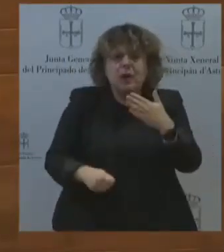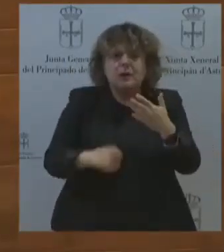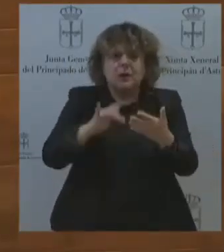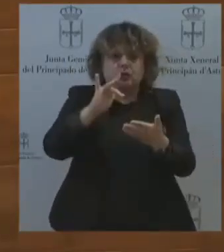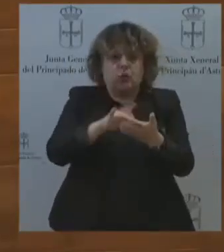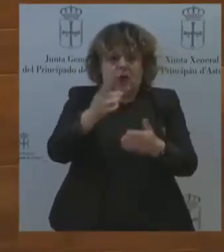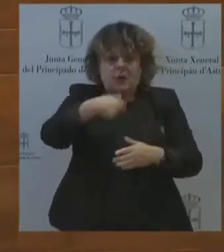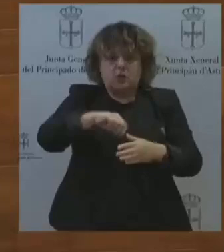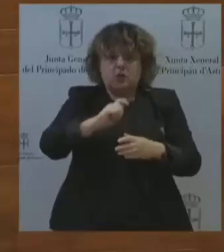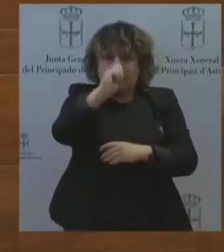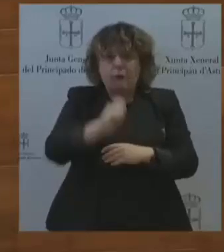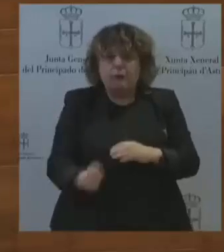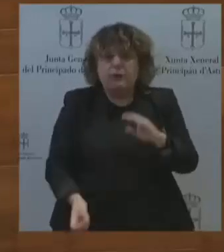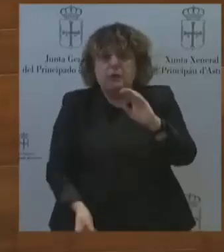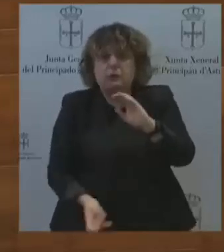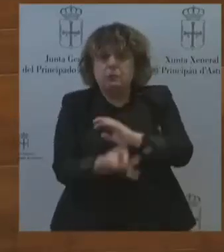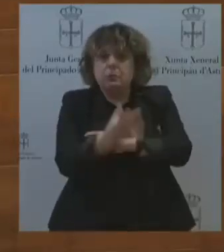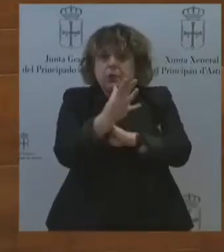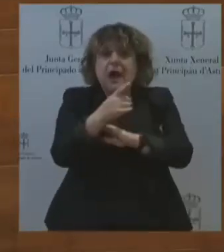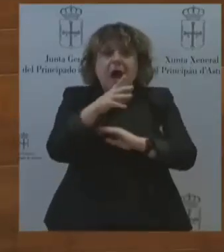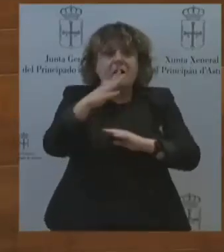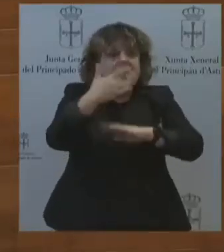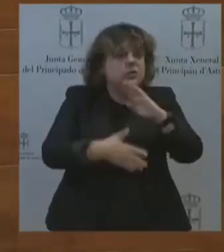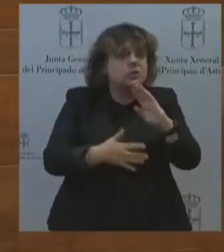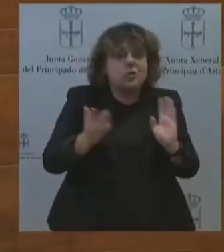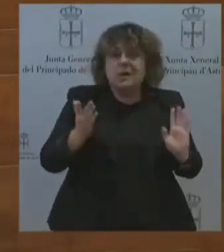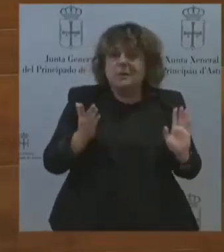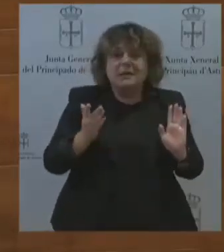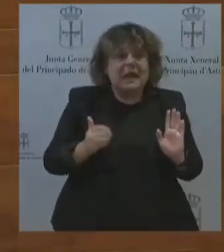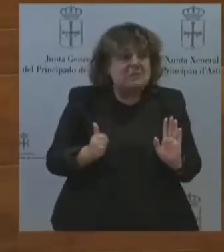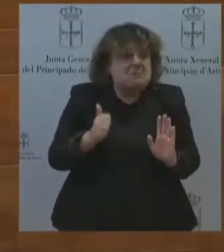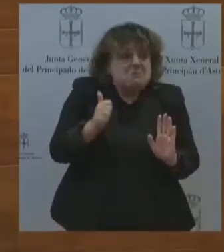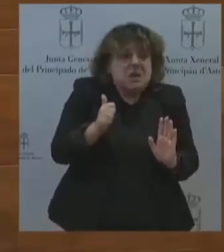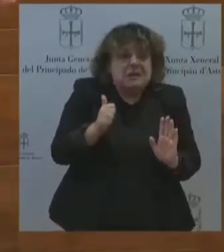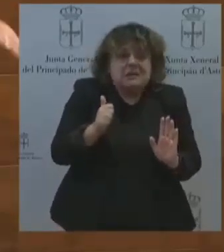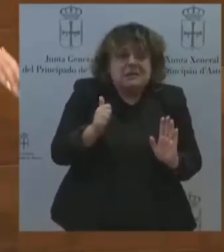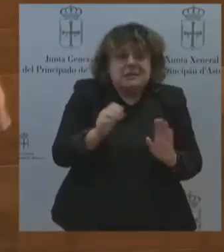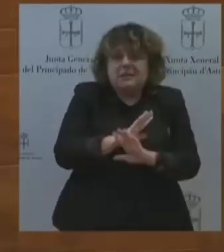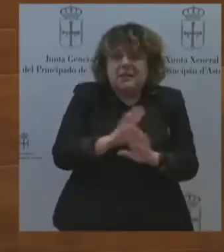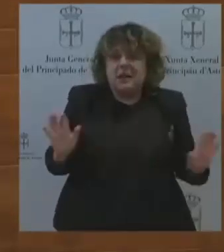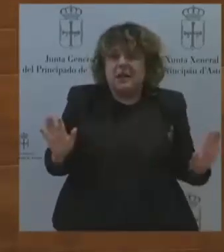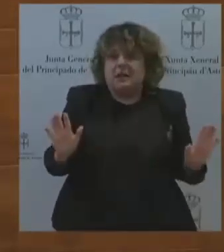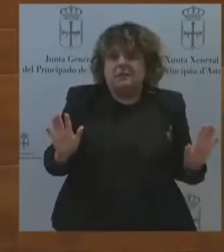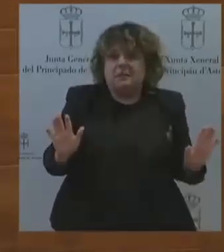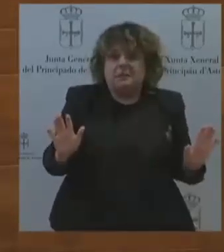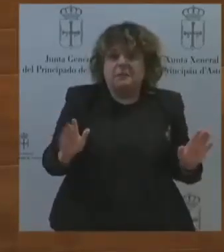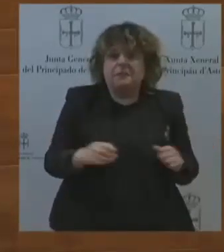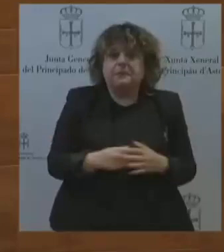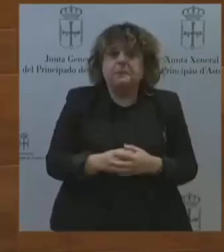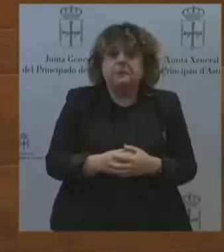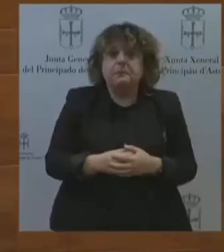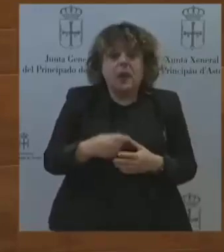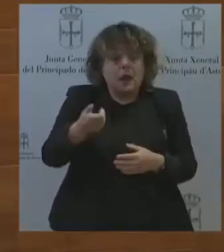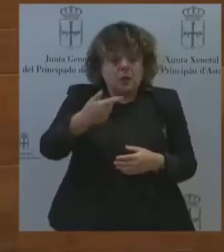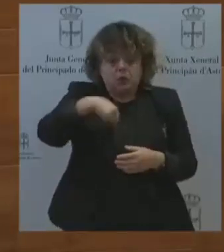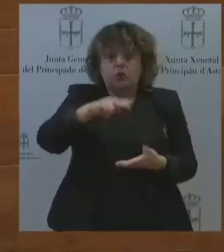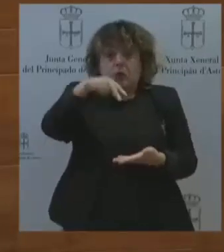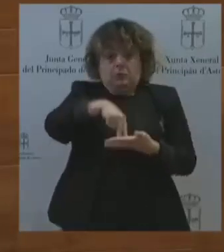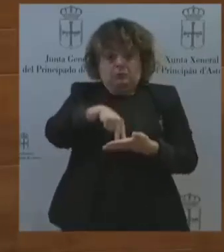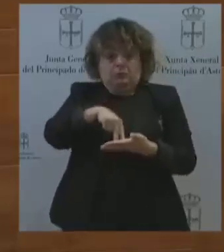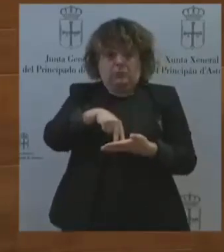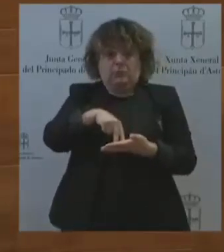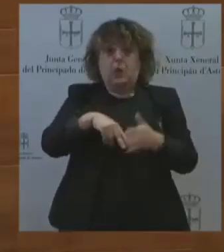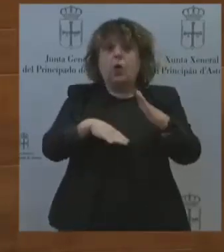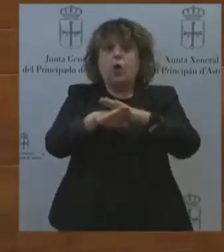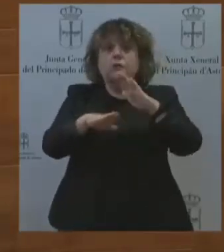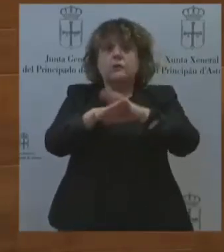se ha sobrepasado todas las líneas. Pero fíjese, aquí seguimos, como le decía, con la doble representación y con la confianza